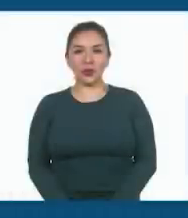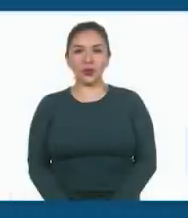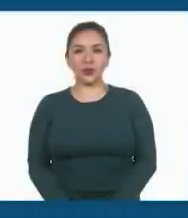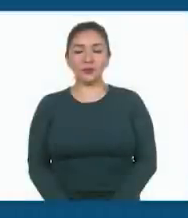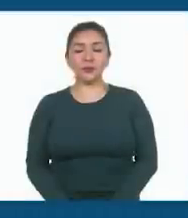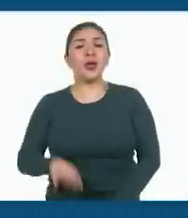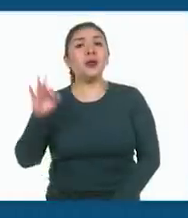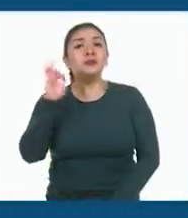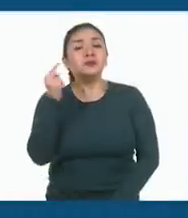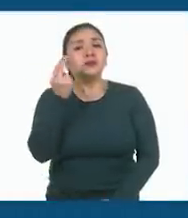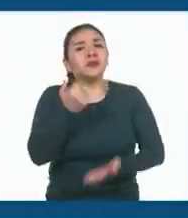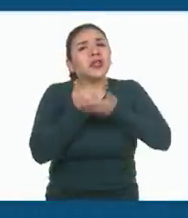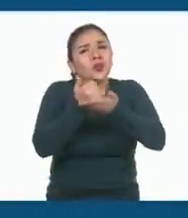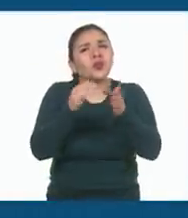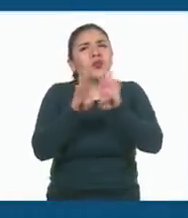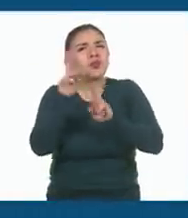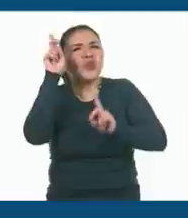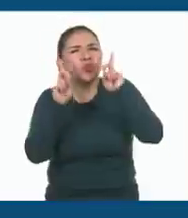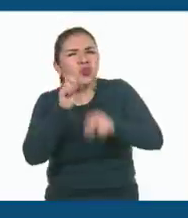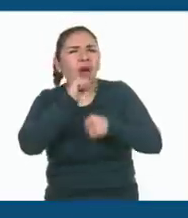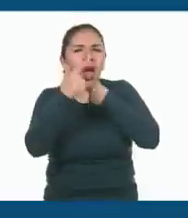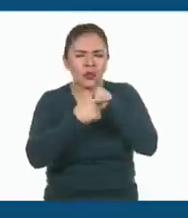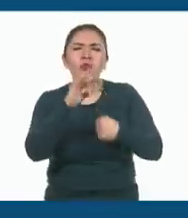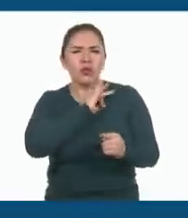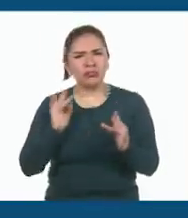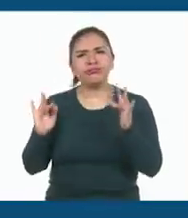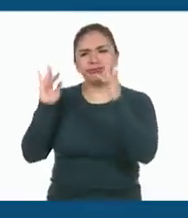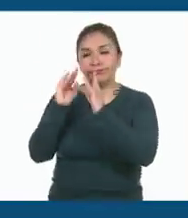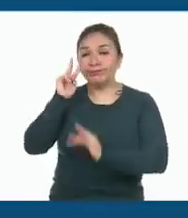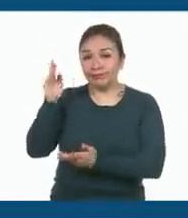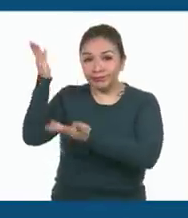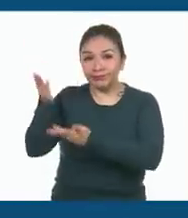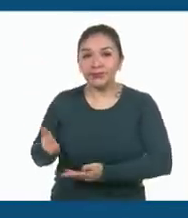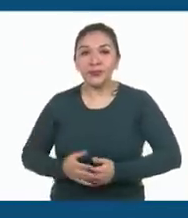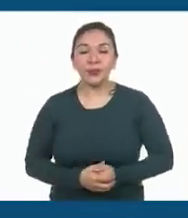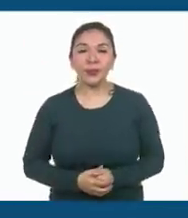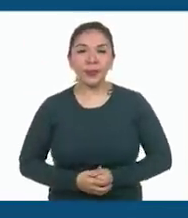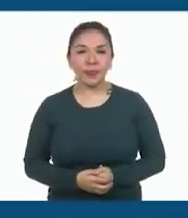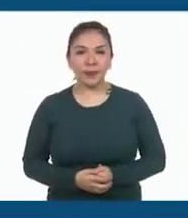Si necesitas ayuda para resolver tus dudas, contáctanos.